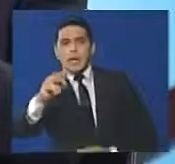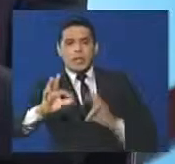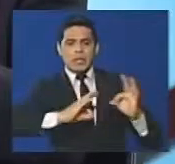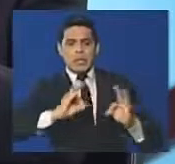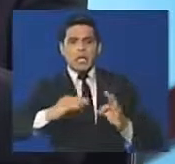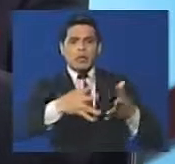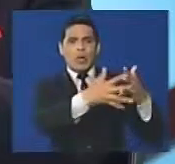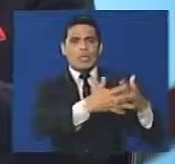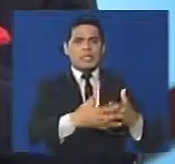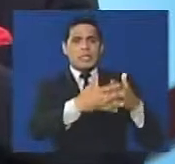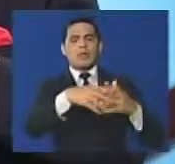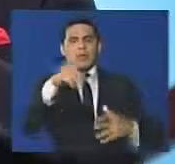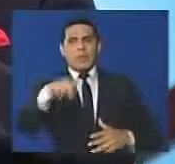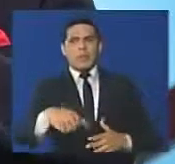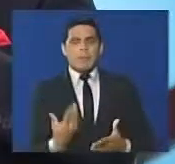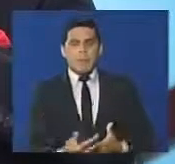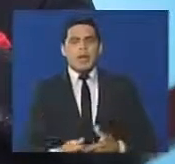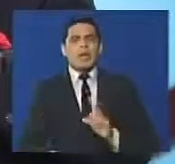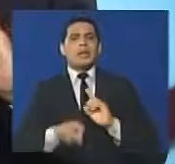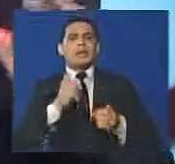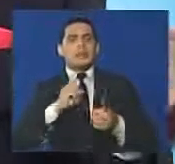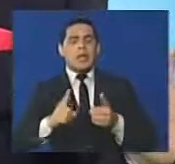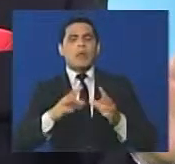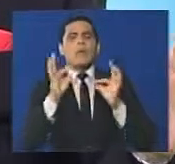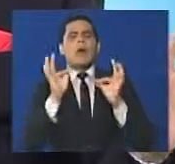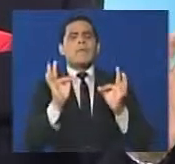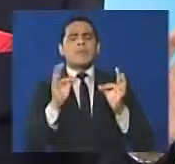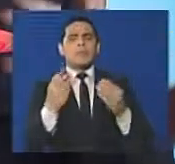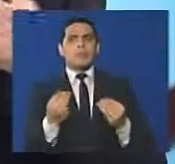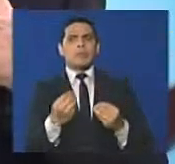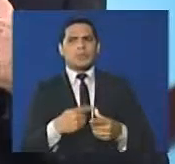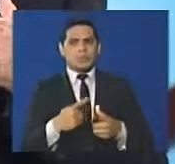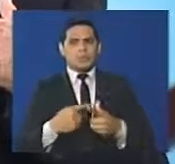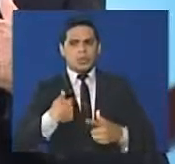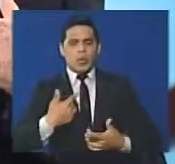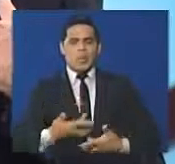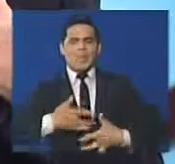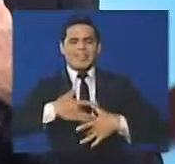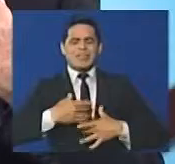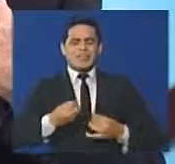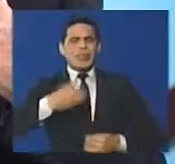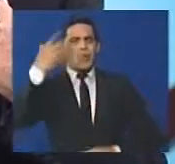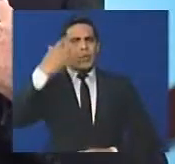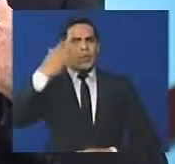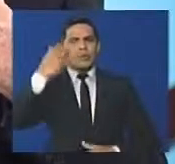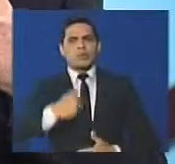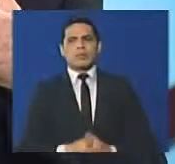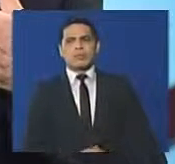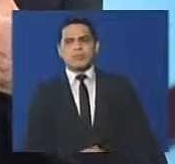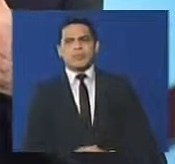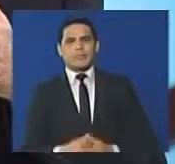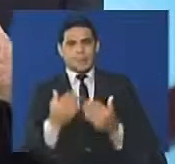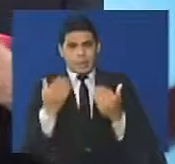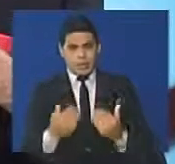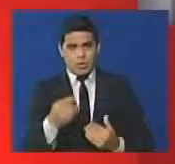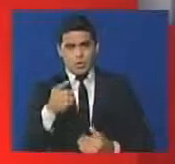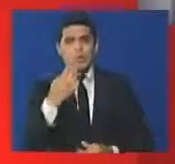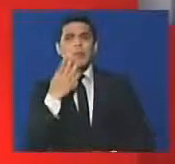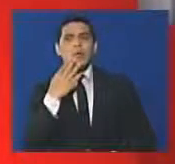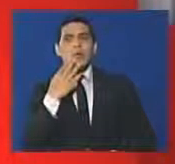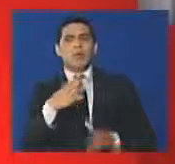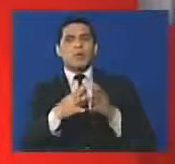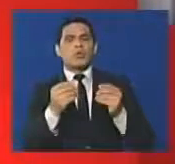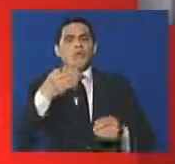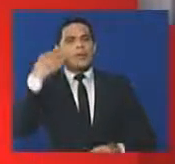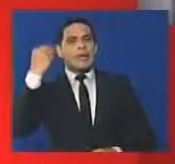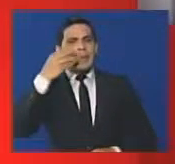en Estados Unidos, es algo espectacular. Y yo me siento orgulloso. Y esas experiencias que tienen que ver,